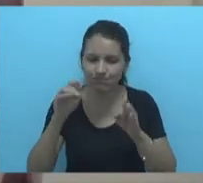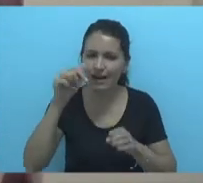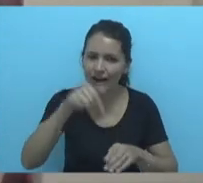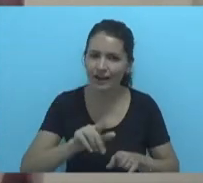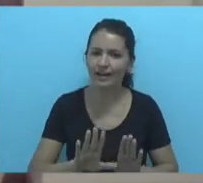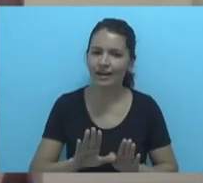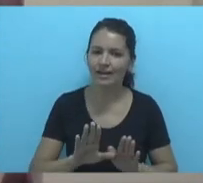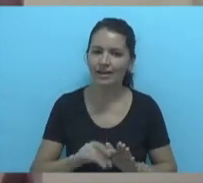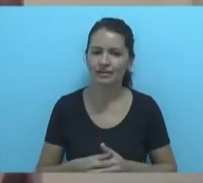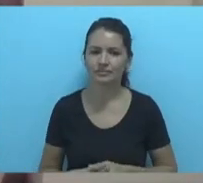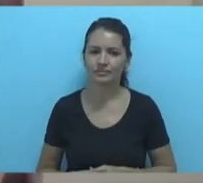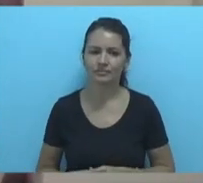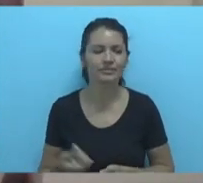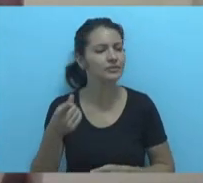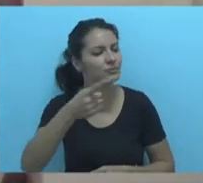Y en ese aspecto